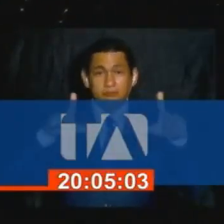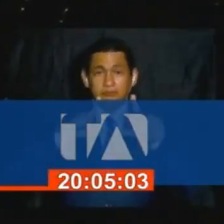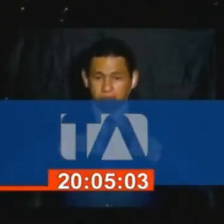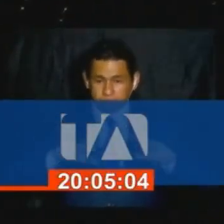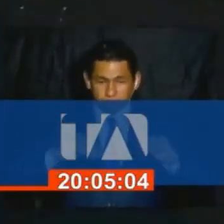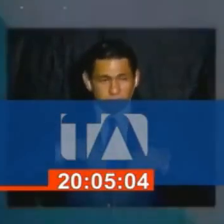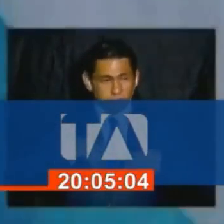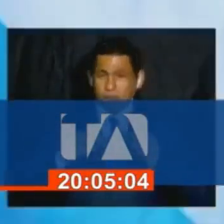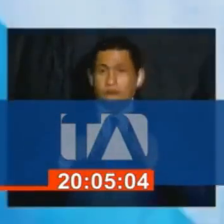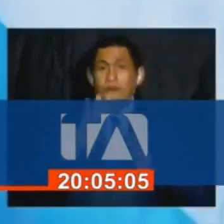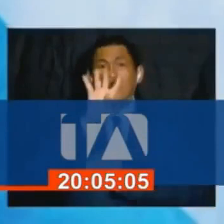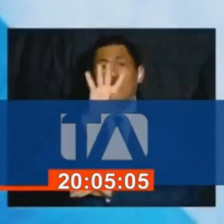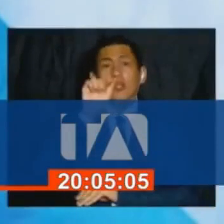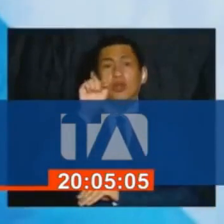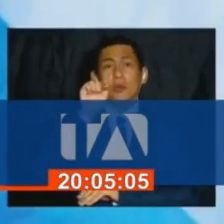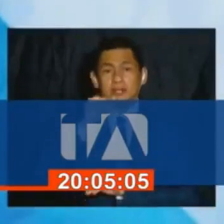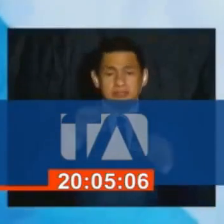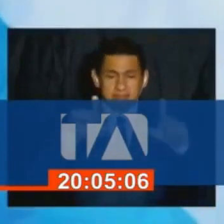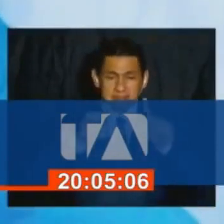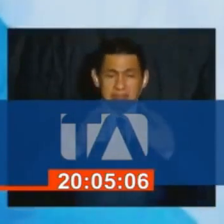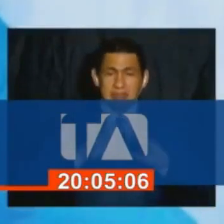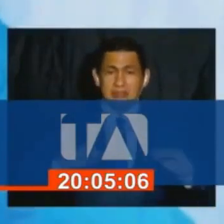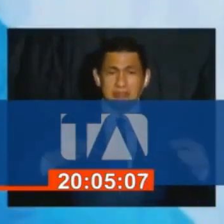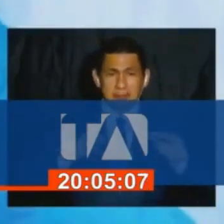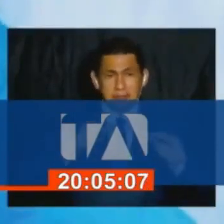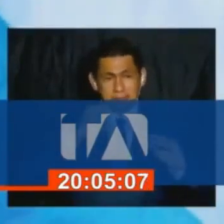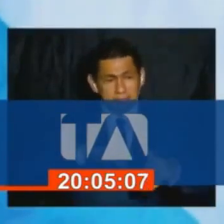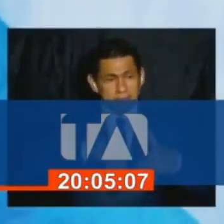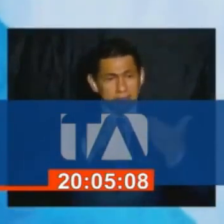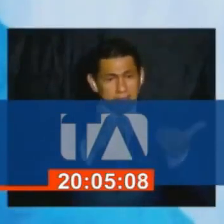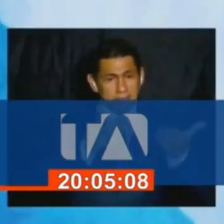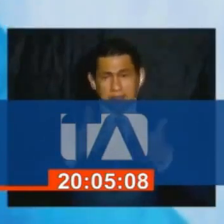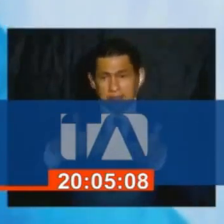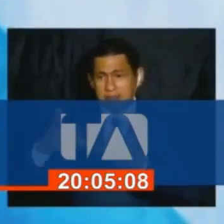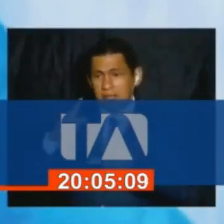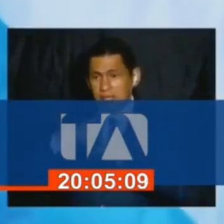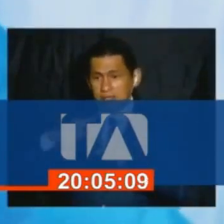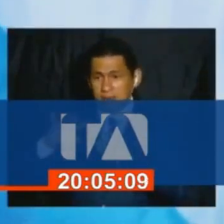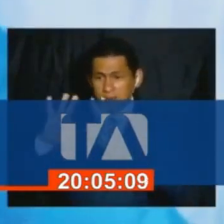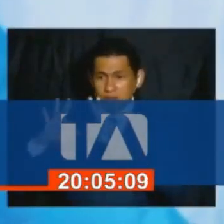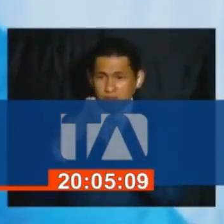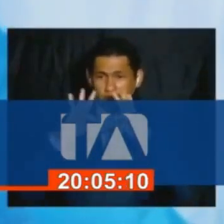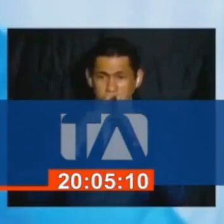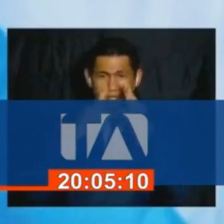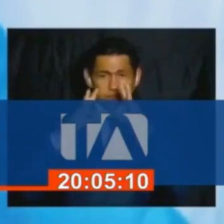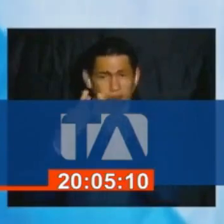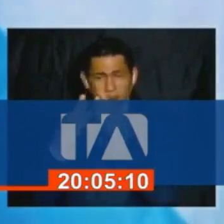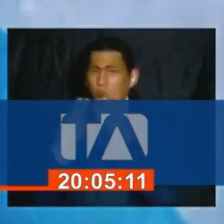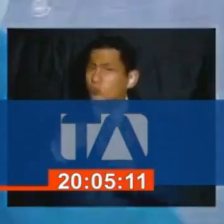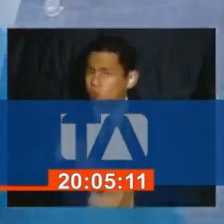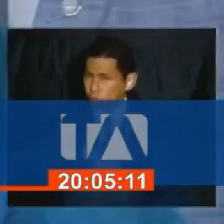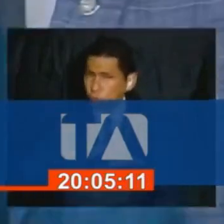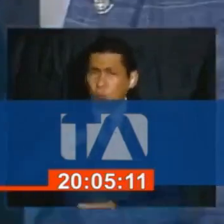diciembre otros 1.300. Títulos de propiedad que serán entregados en los primeros 6 meses de gestión. Y todo esto lo